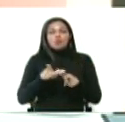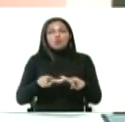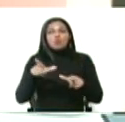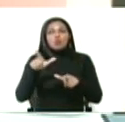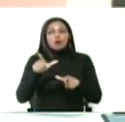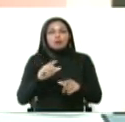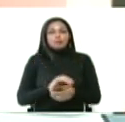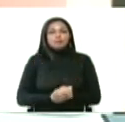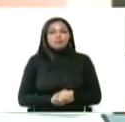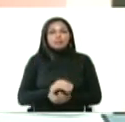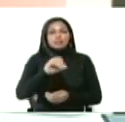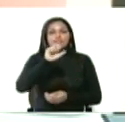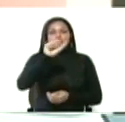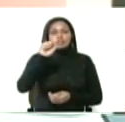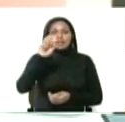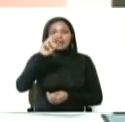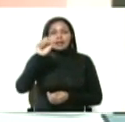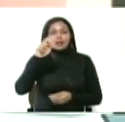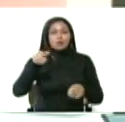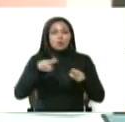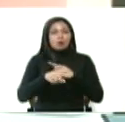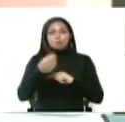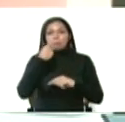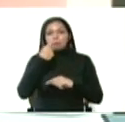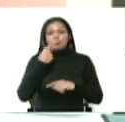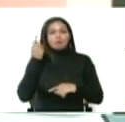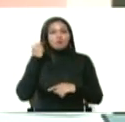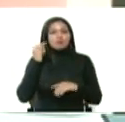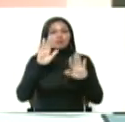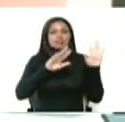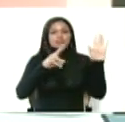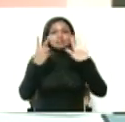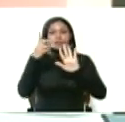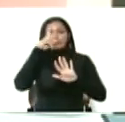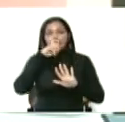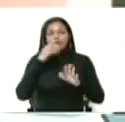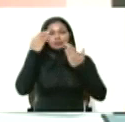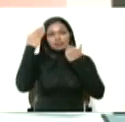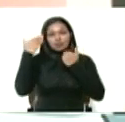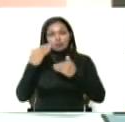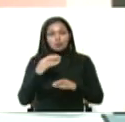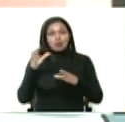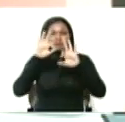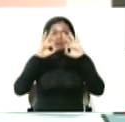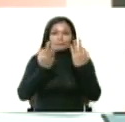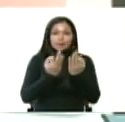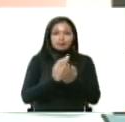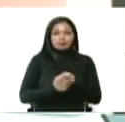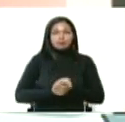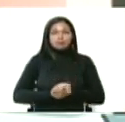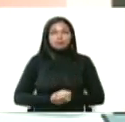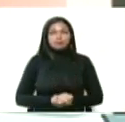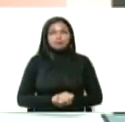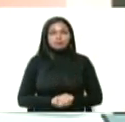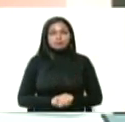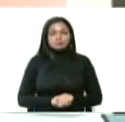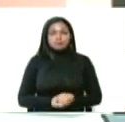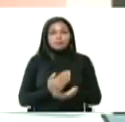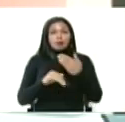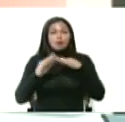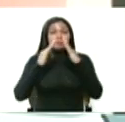de Sarare. Allá está con sus tratamientos, esta muchacha de 17 años, mi saludo a su familia. Vamos a